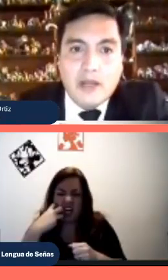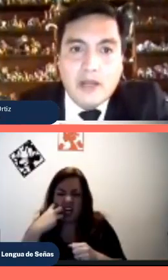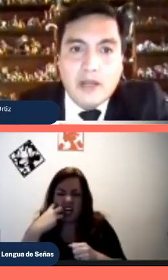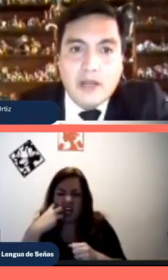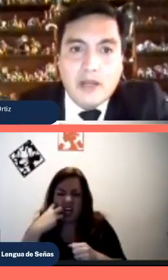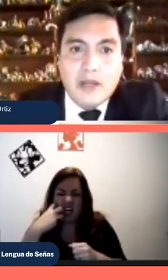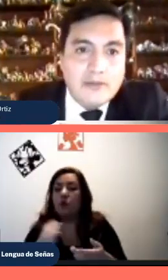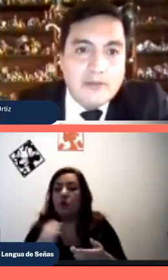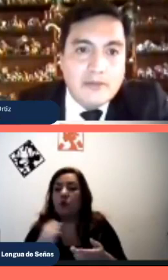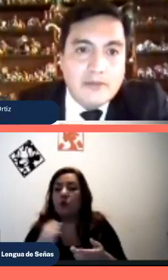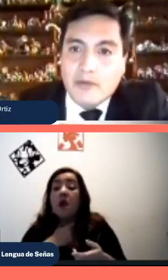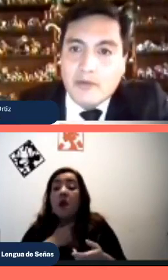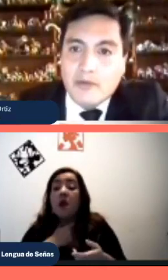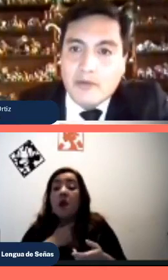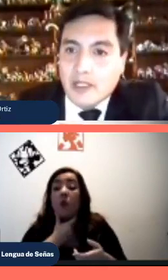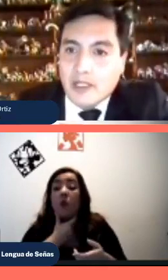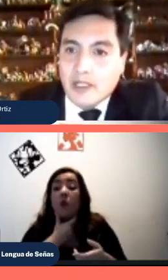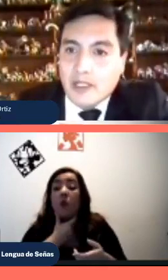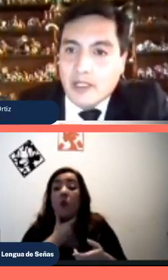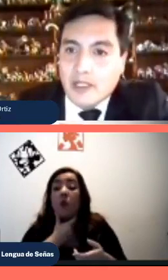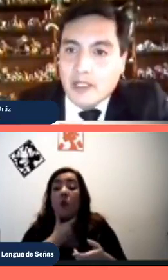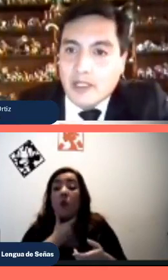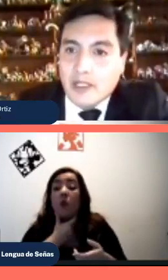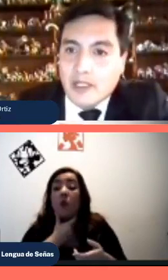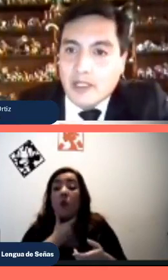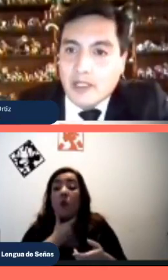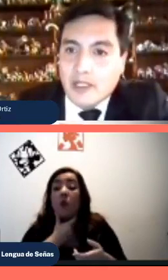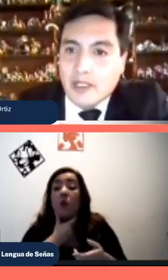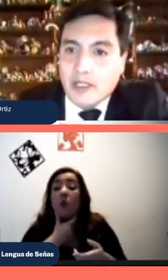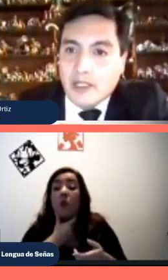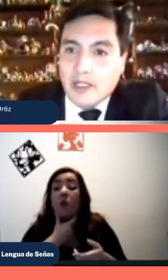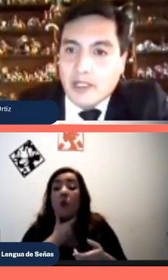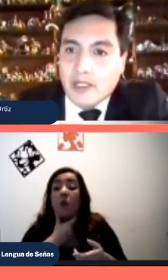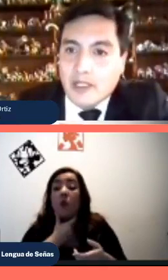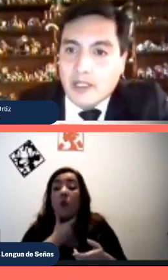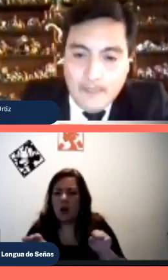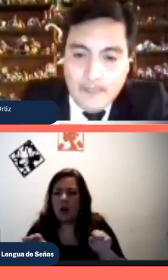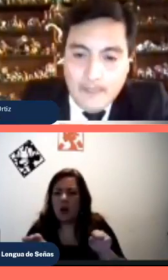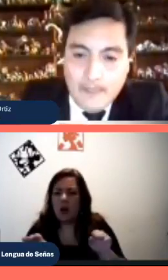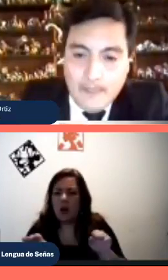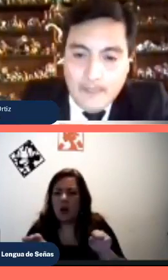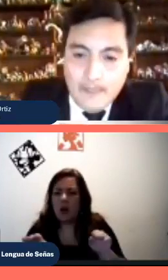de Chilesaurio también es típico de un dinosaurio carnívoro.